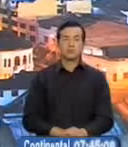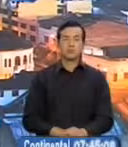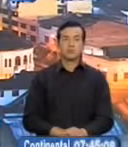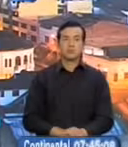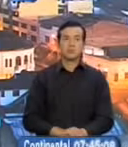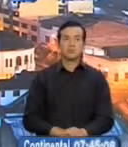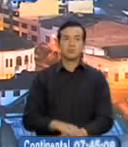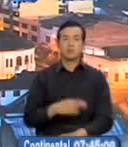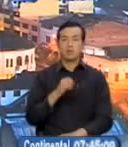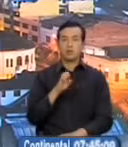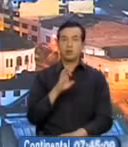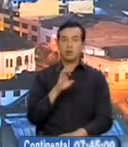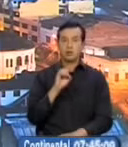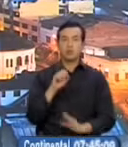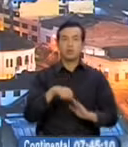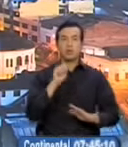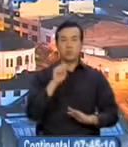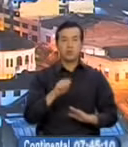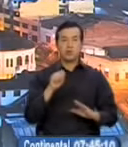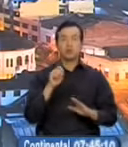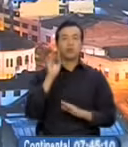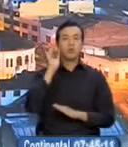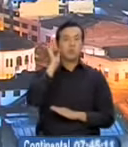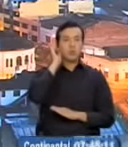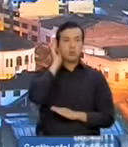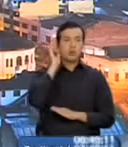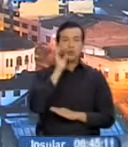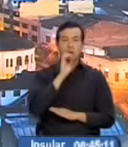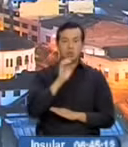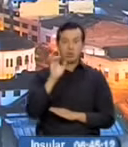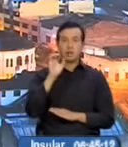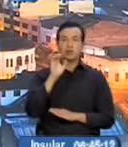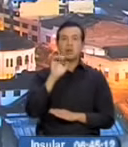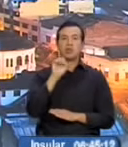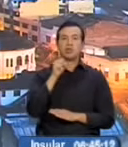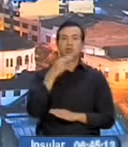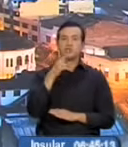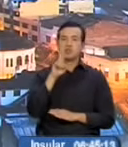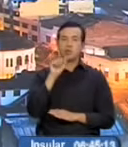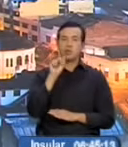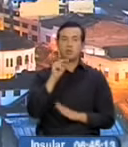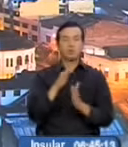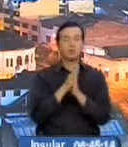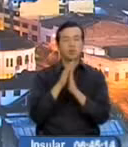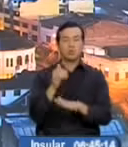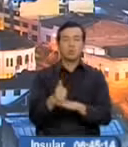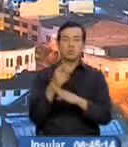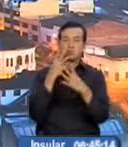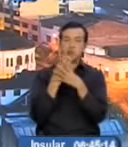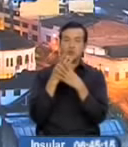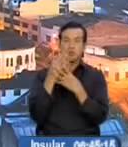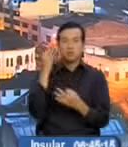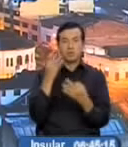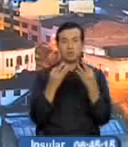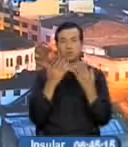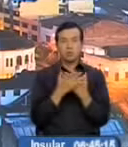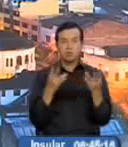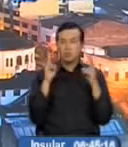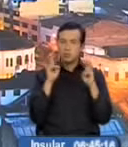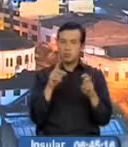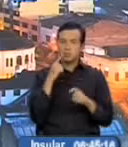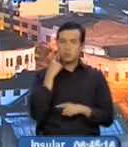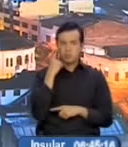Héctor Vanegas, abogado de la familia de la fallecida artista Edith Bermeo, también conocida como Sharon, pidió a las autoridades penitenciarias y de justicia del país investigar